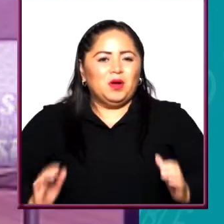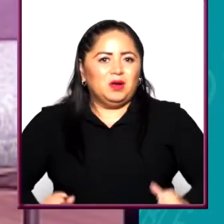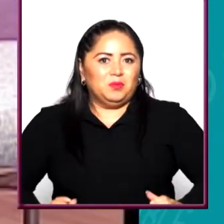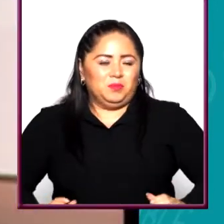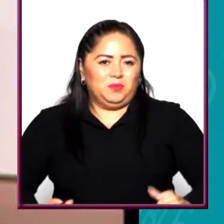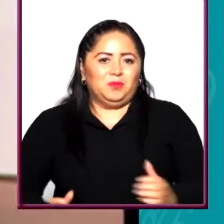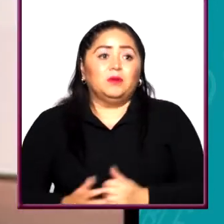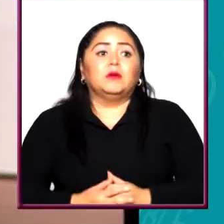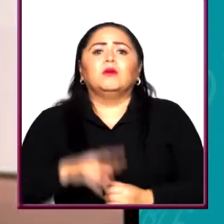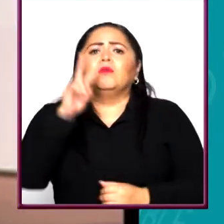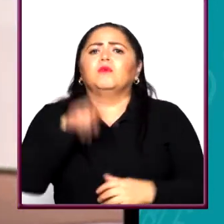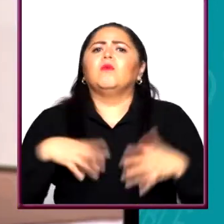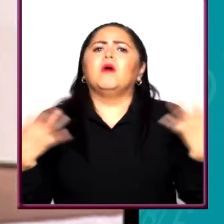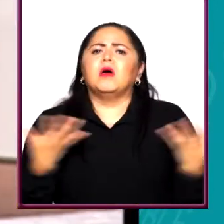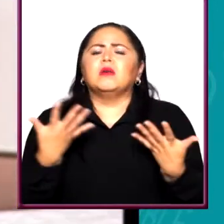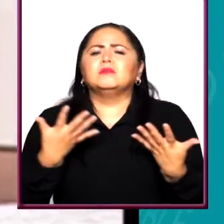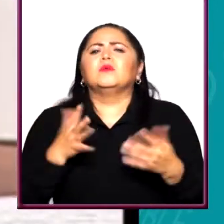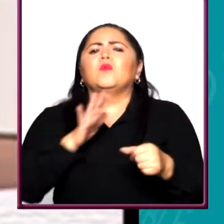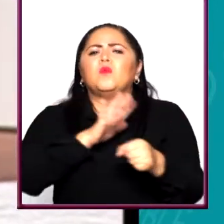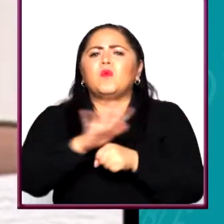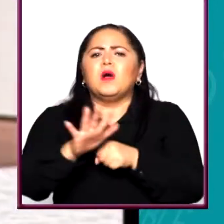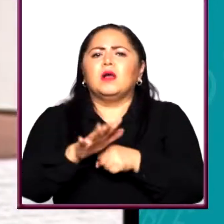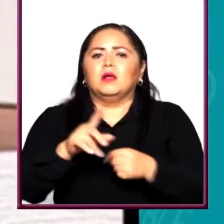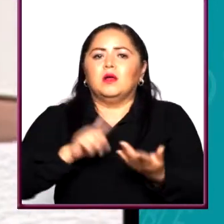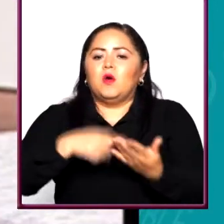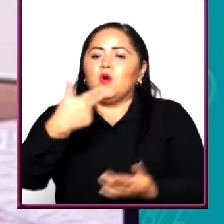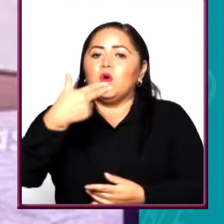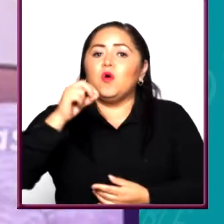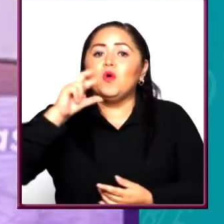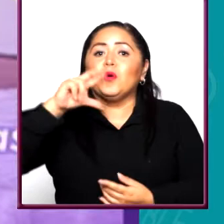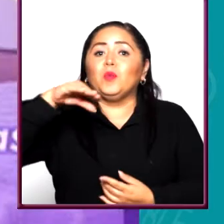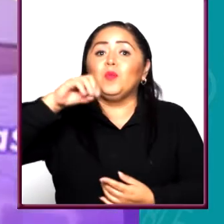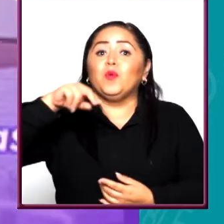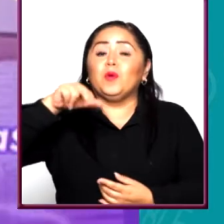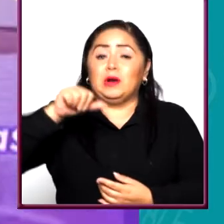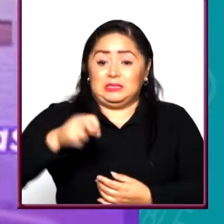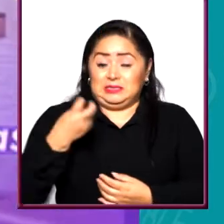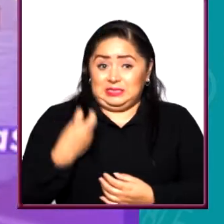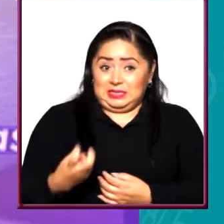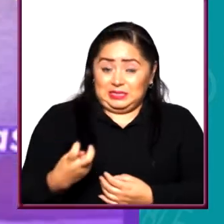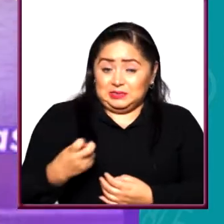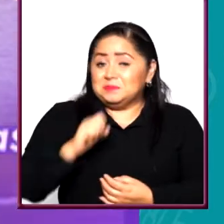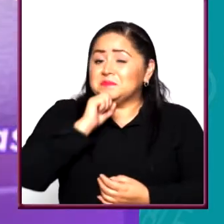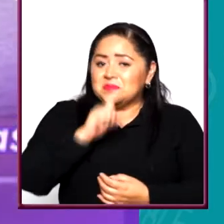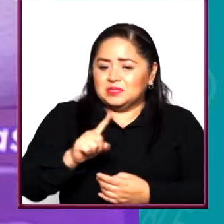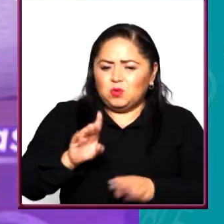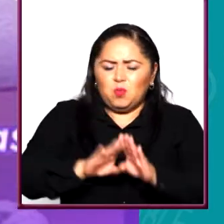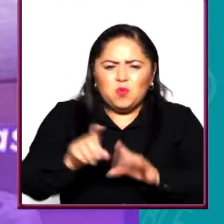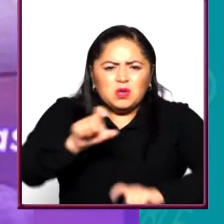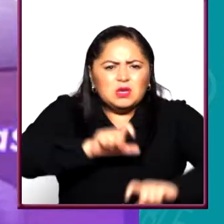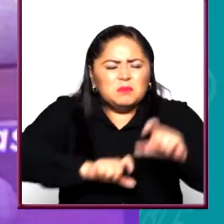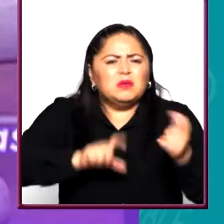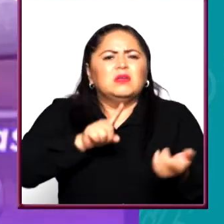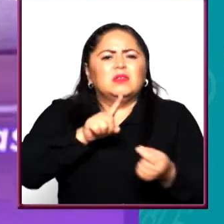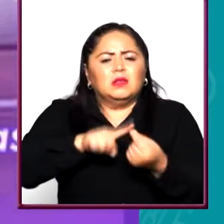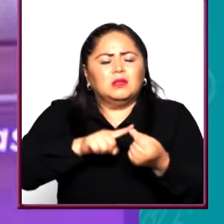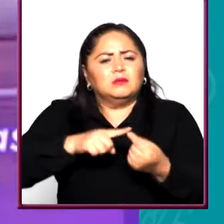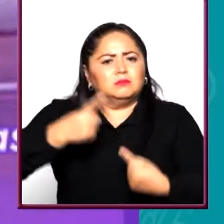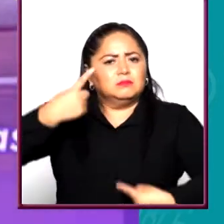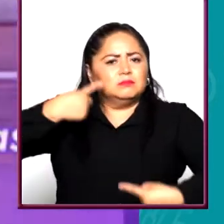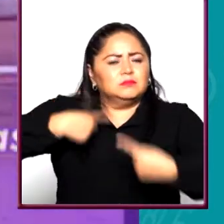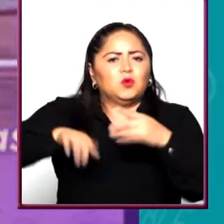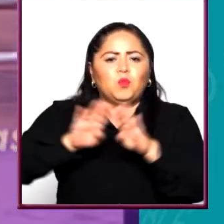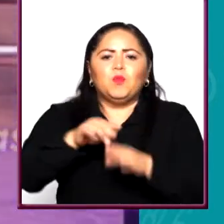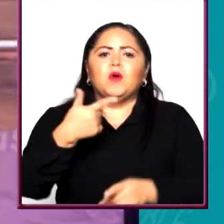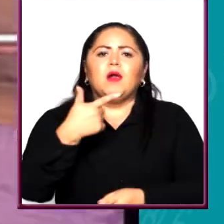organismo. Lo hace mediante la acción de las hormonas. Estas son sustancias químicas que se producen